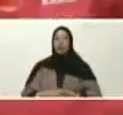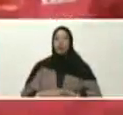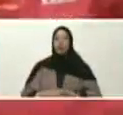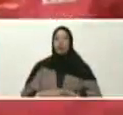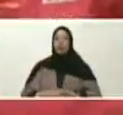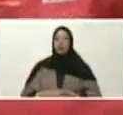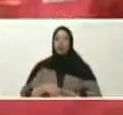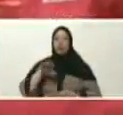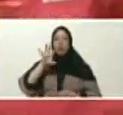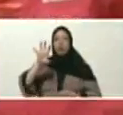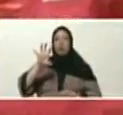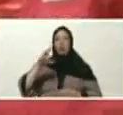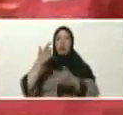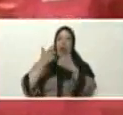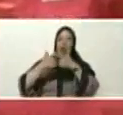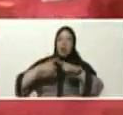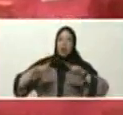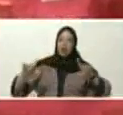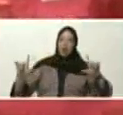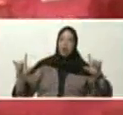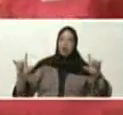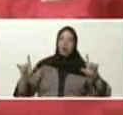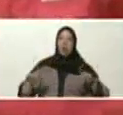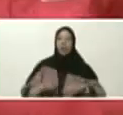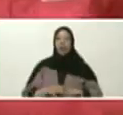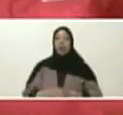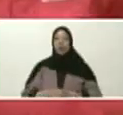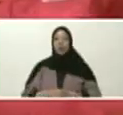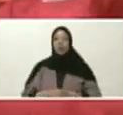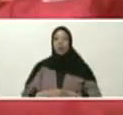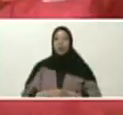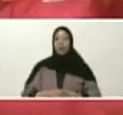una patria libre y soberana.